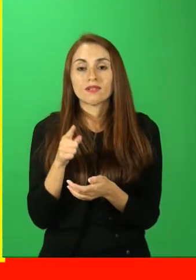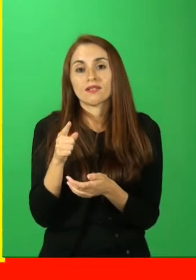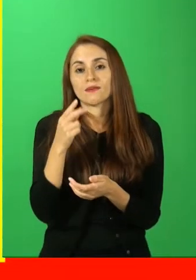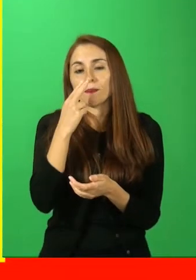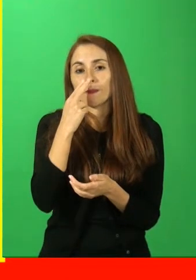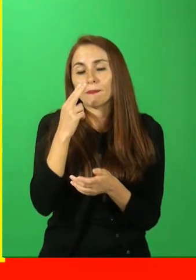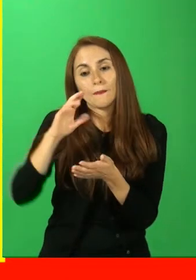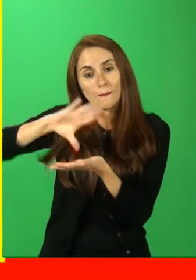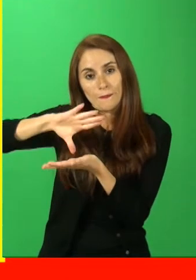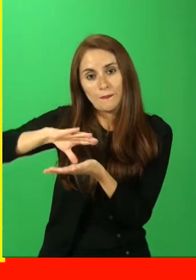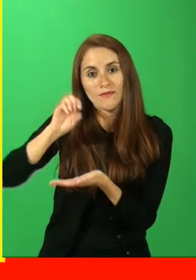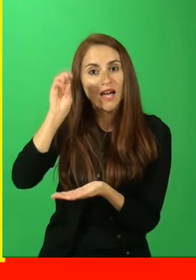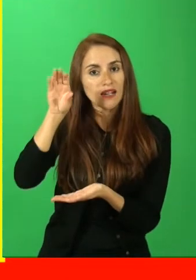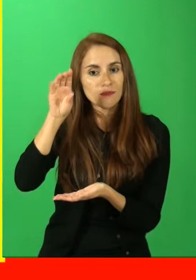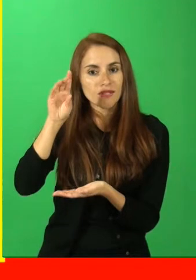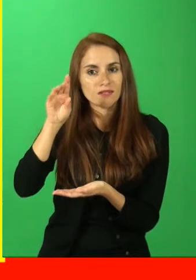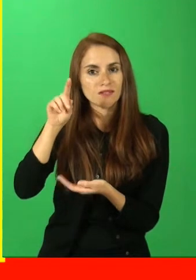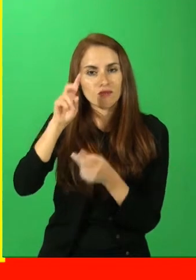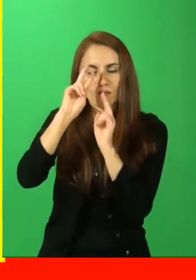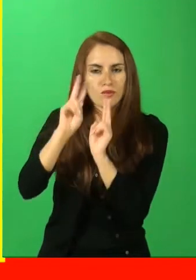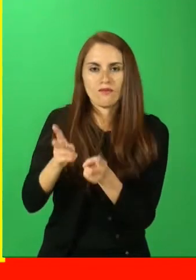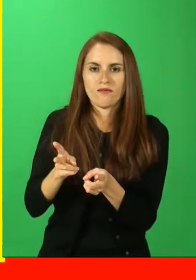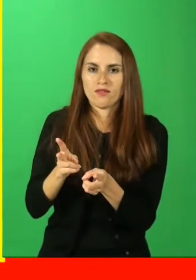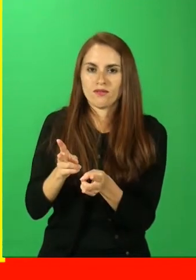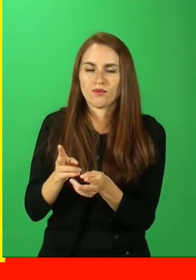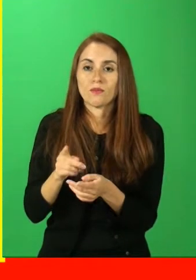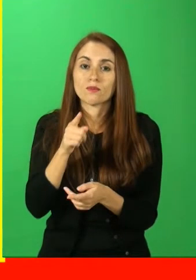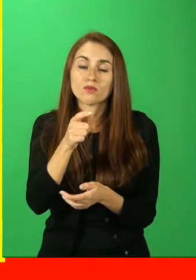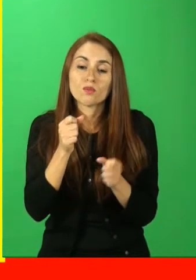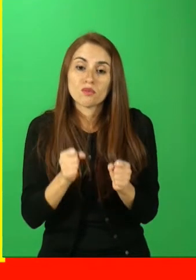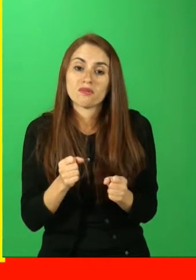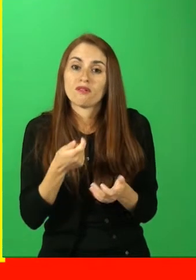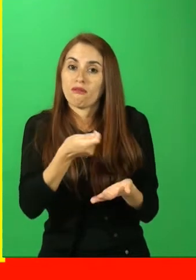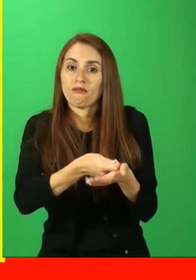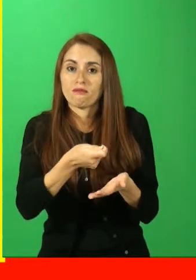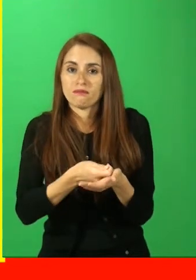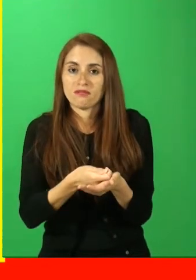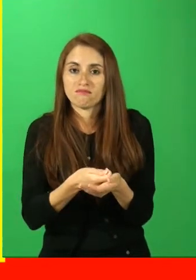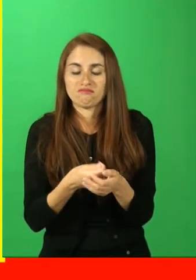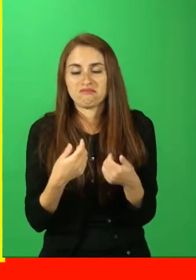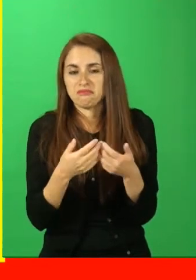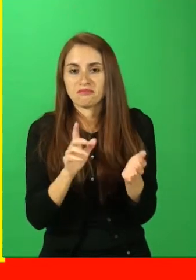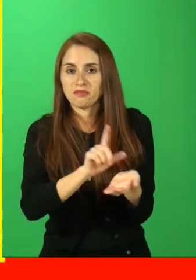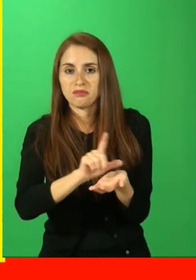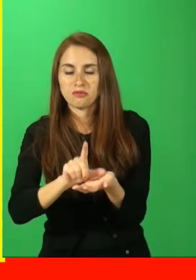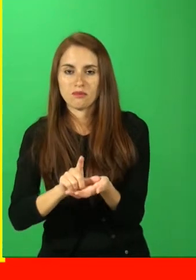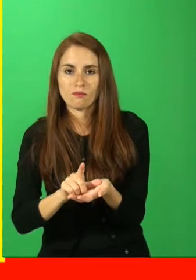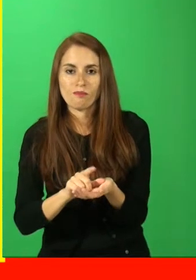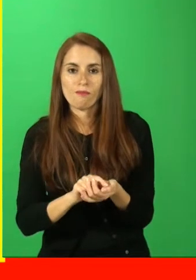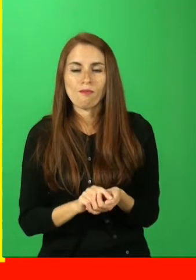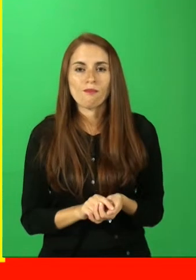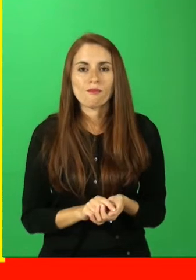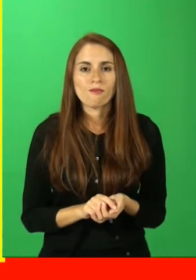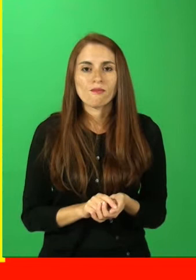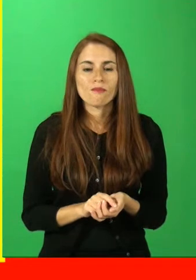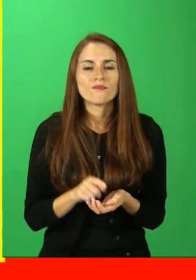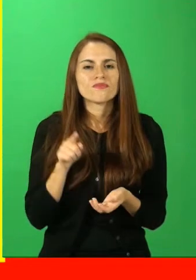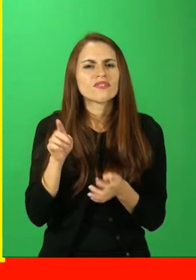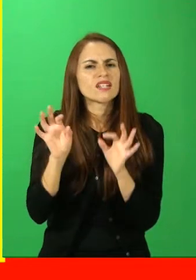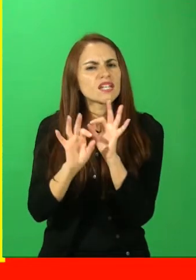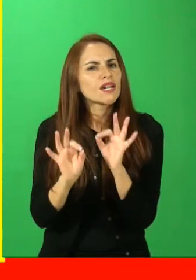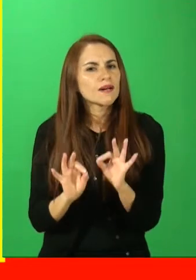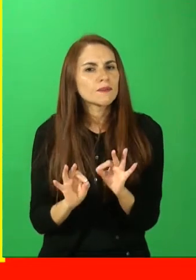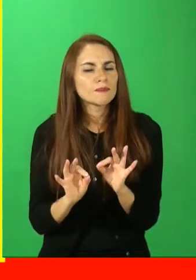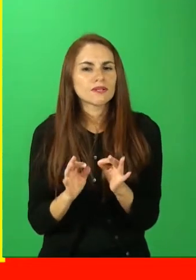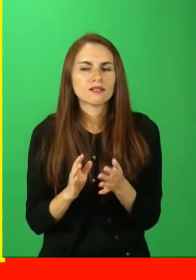proscrito por lo que significó ese libro, pero usted lo puedes comprar acá en cualquier lugar. No es una apología al nazismo, sino que te